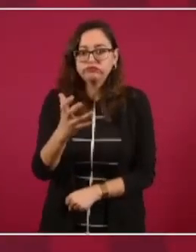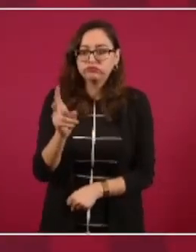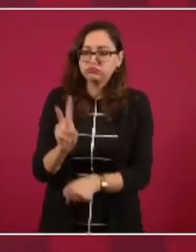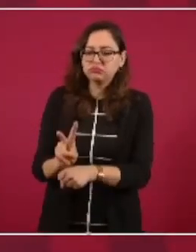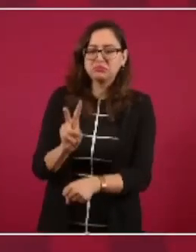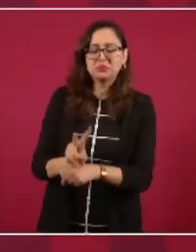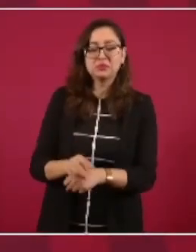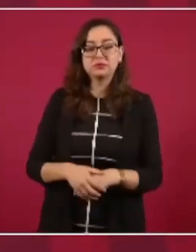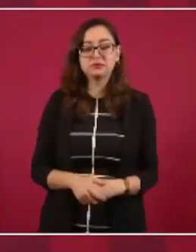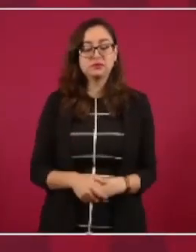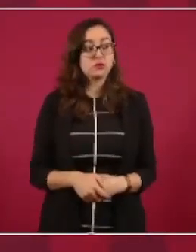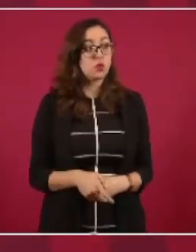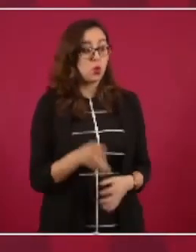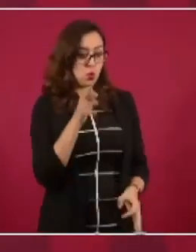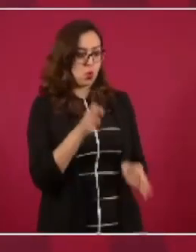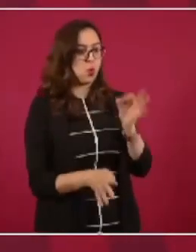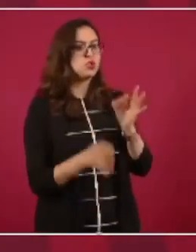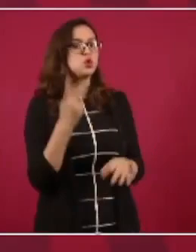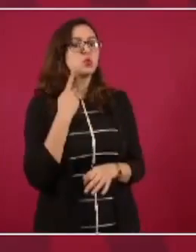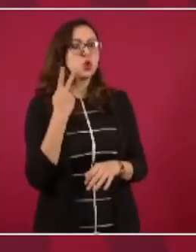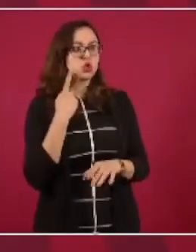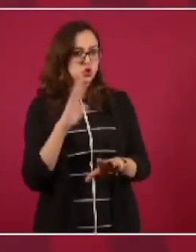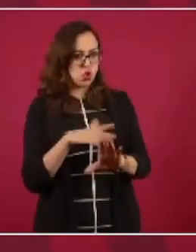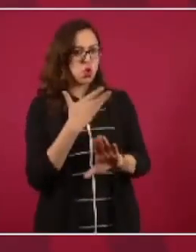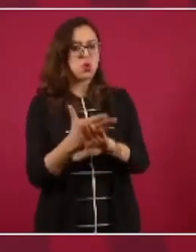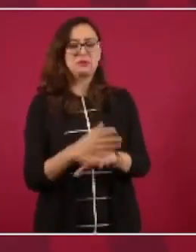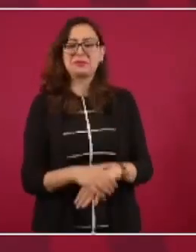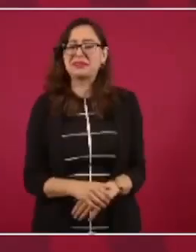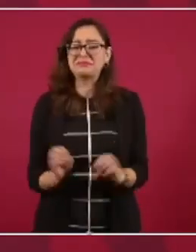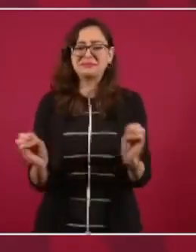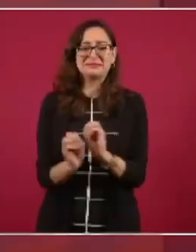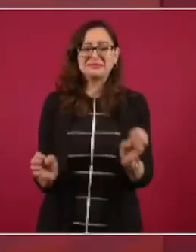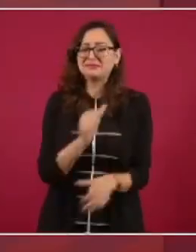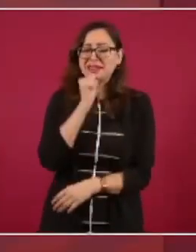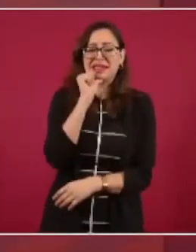¿Y un juicio político? Nada, no ha habido nada.